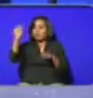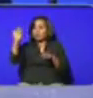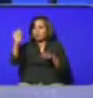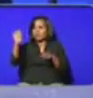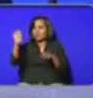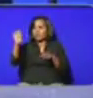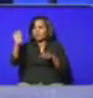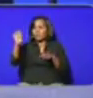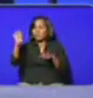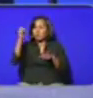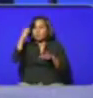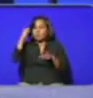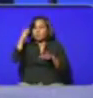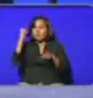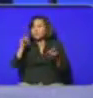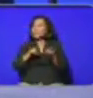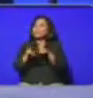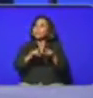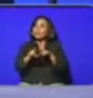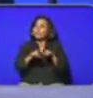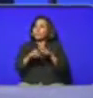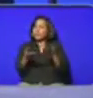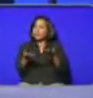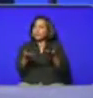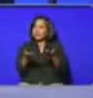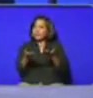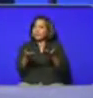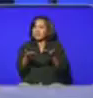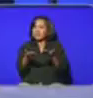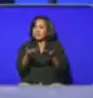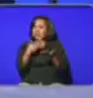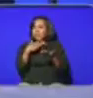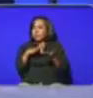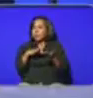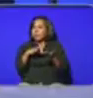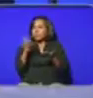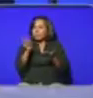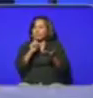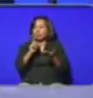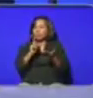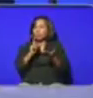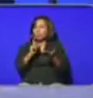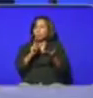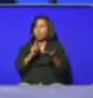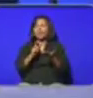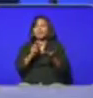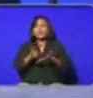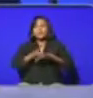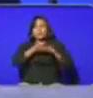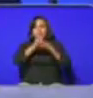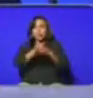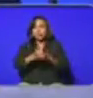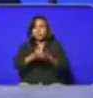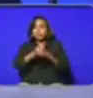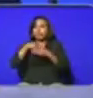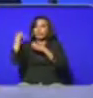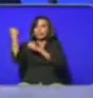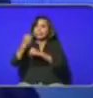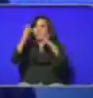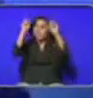No, de ninguna manera, al contrario, yo creo que se fortalece la educación superior a nivel de la Universidad Tecnológica de Panamá, y le